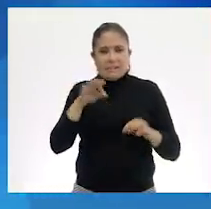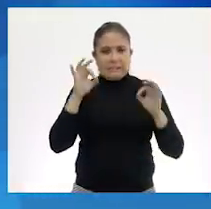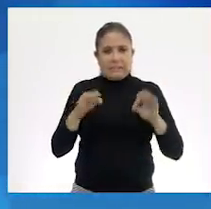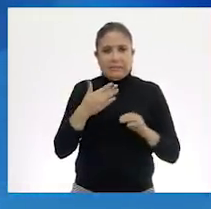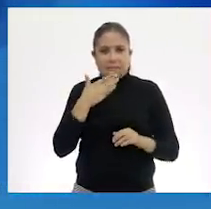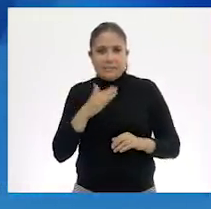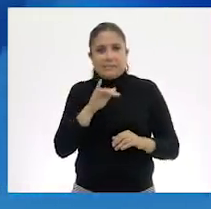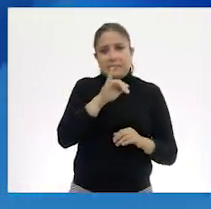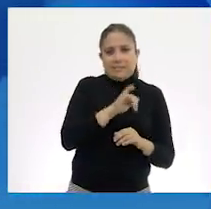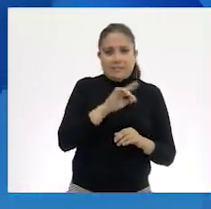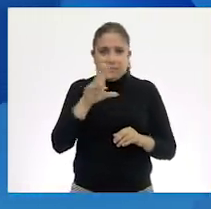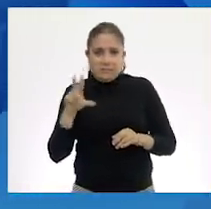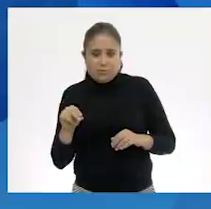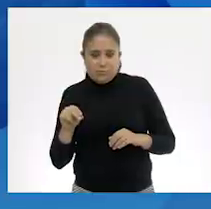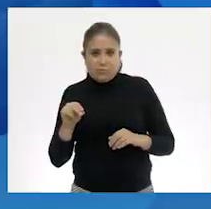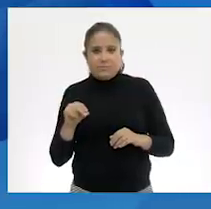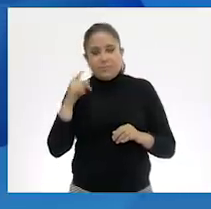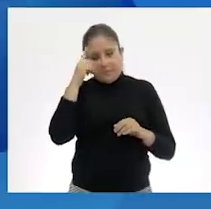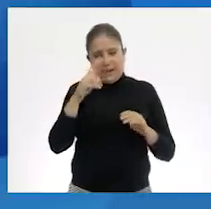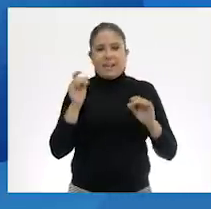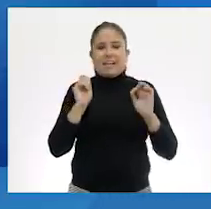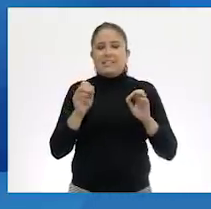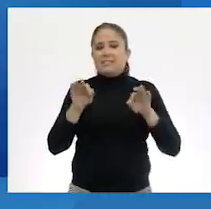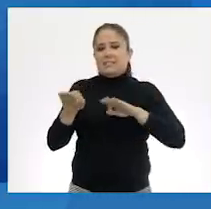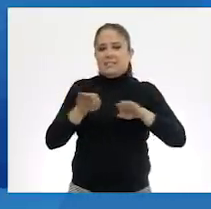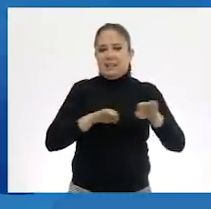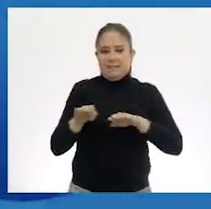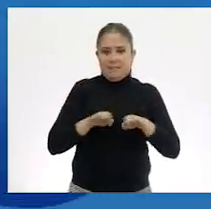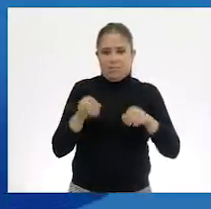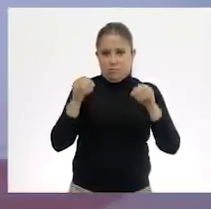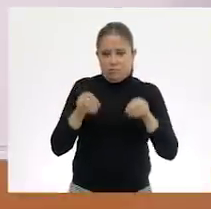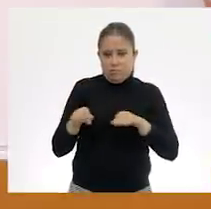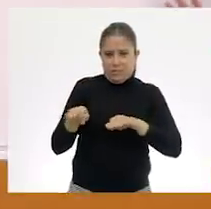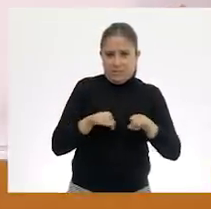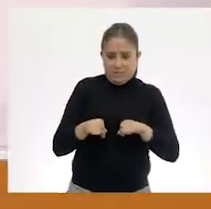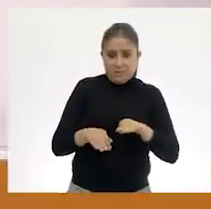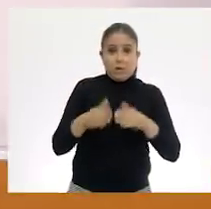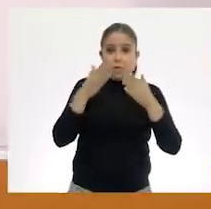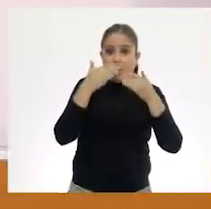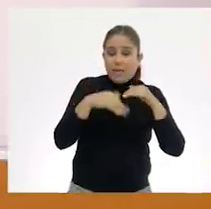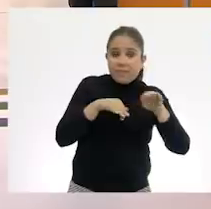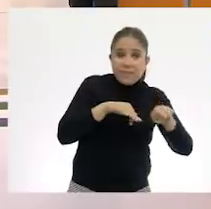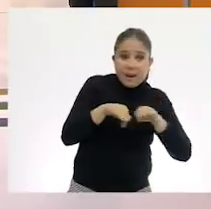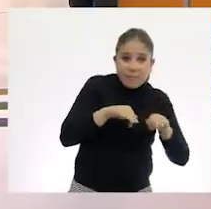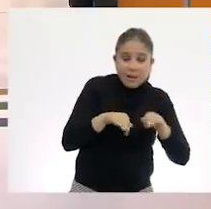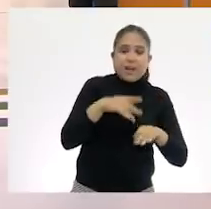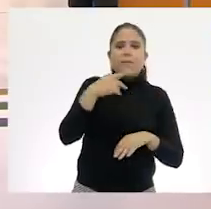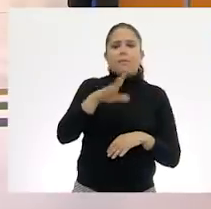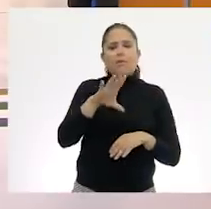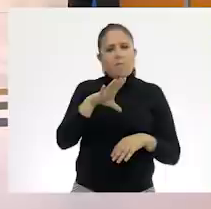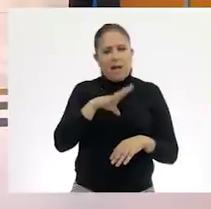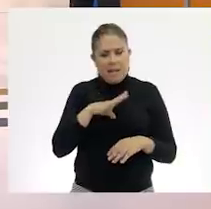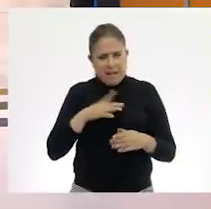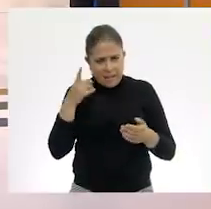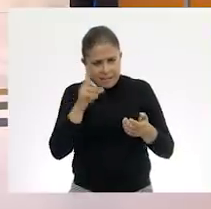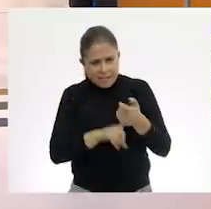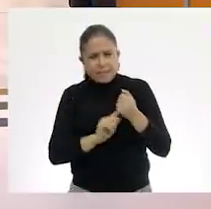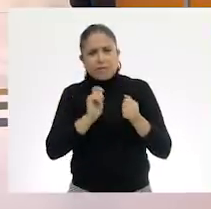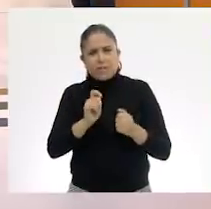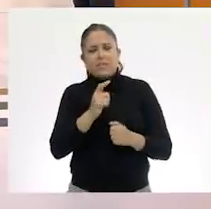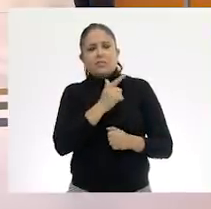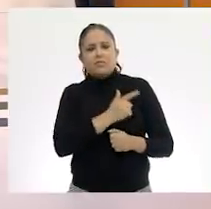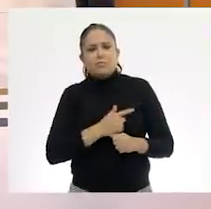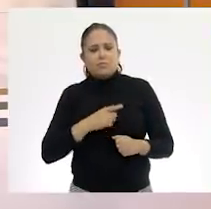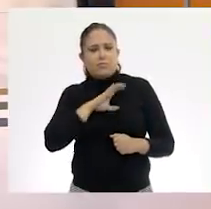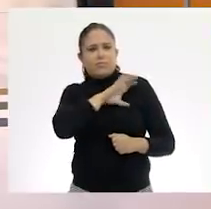correcto. Uh-huh. Y no tiene datos de ocupación. Aunque no tiene los datos de ocupación, sí tiene cuando menos considerado uno de los gustos de